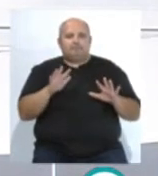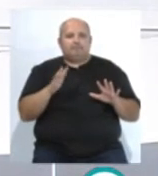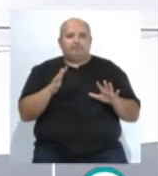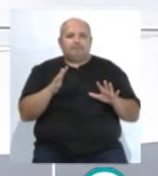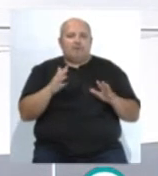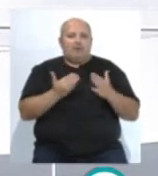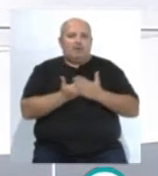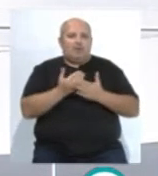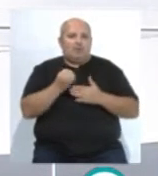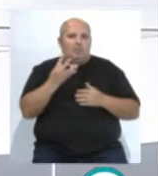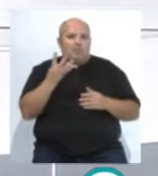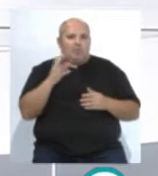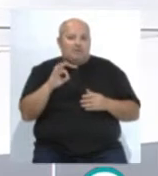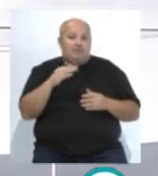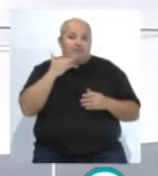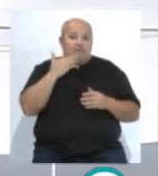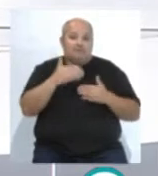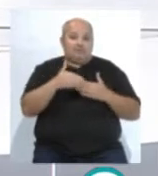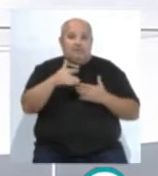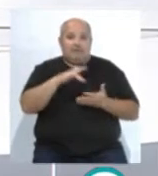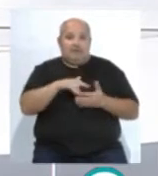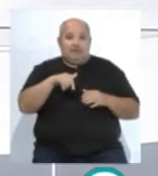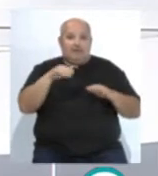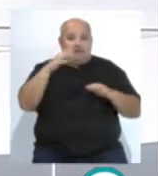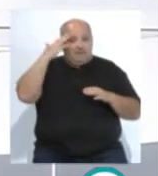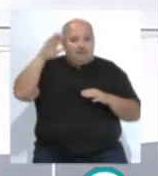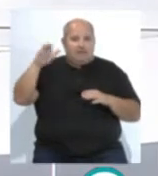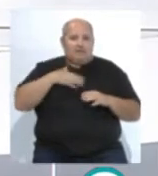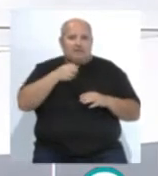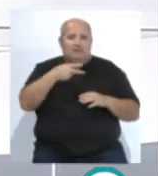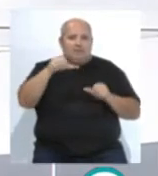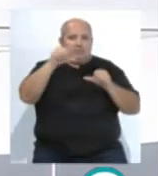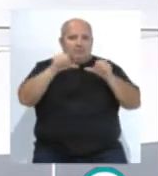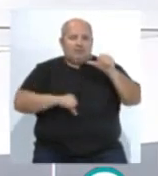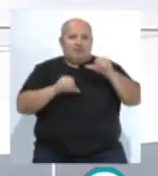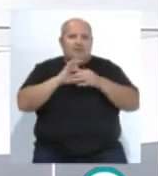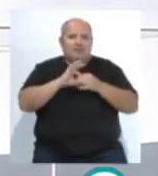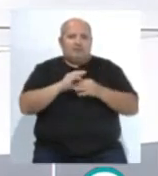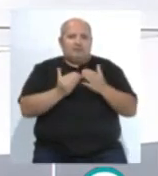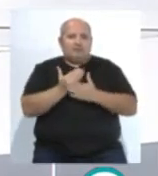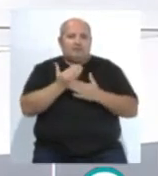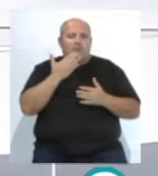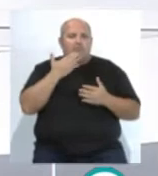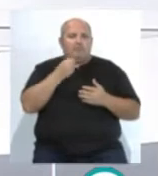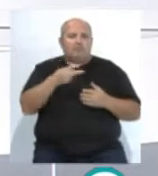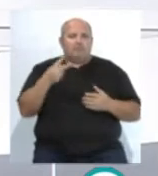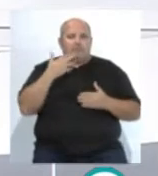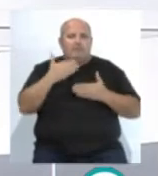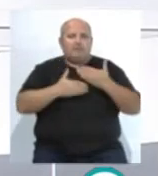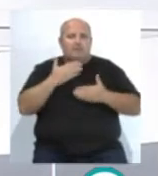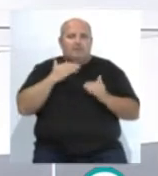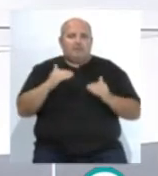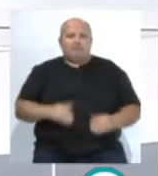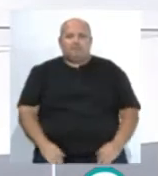claro, jornada número 40, falta de este partido que se está disputando. Vamos a recordar los resultados que se han dado en esta jornada y cómo queda la clasificación